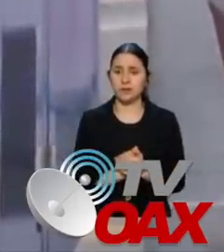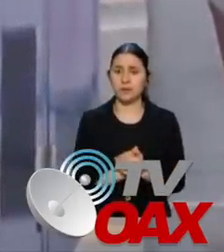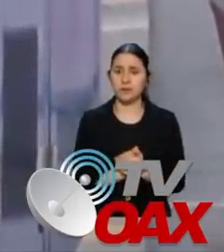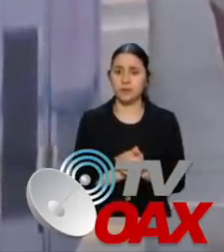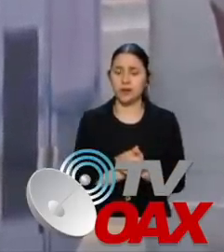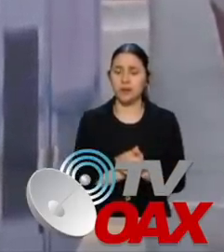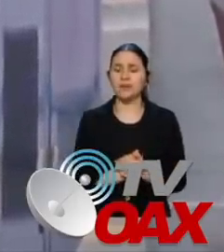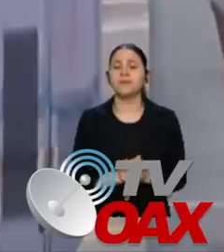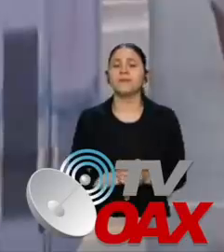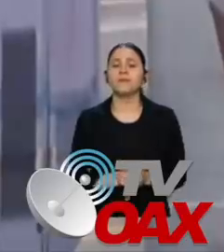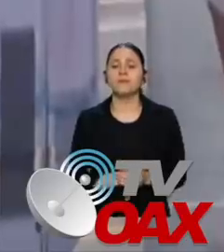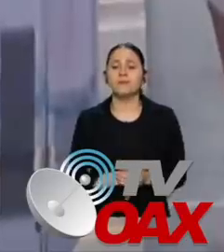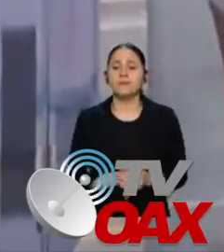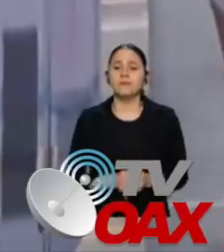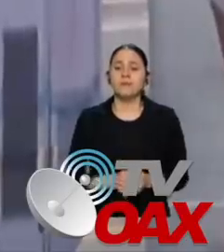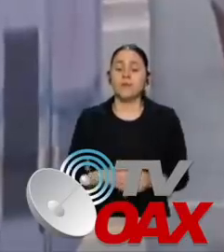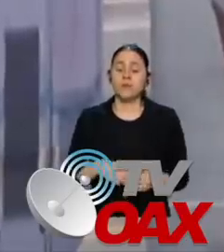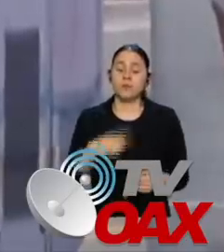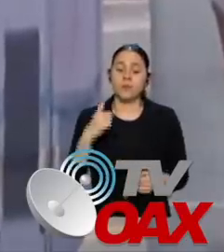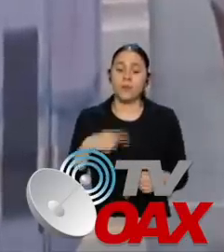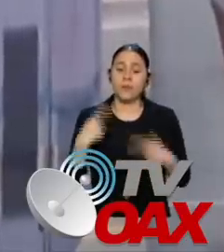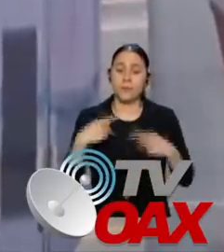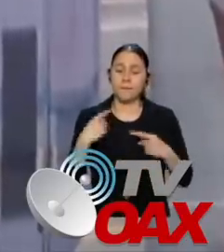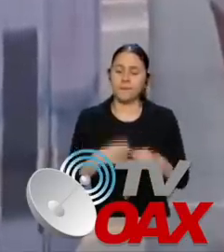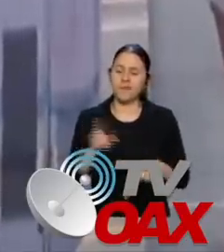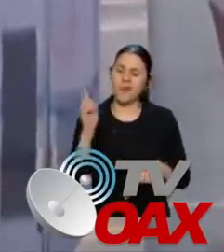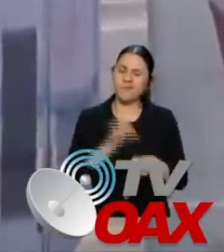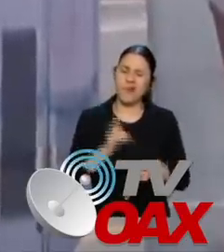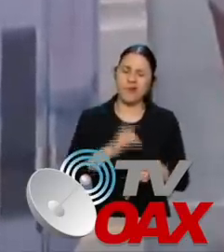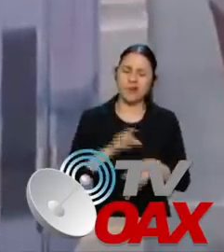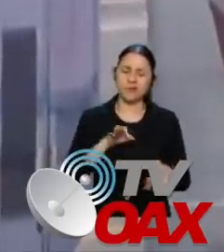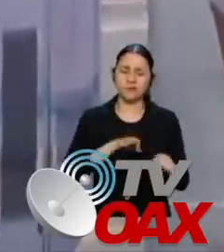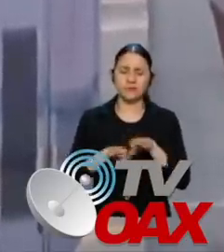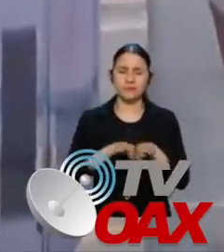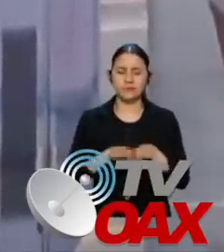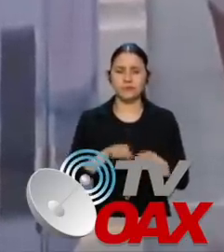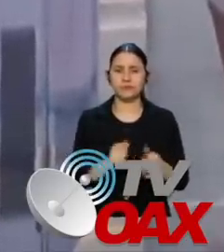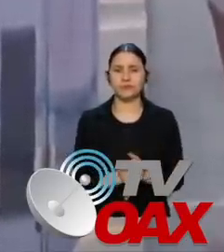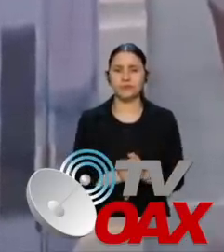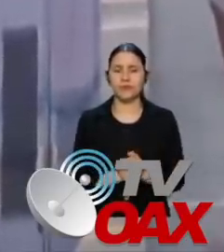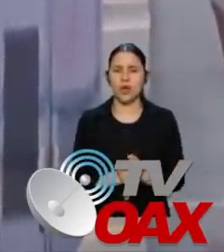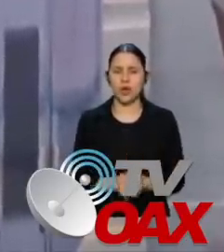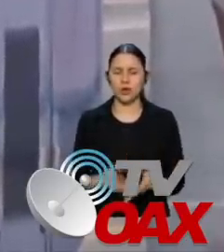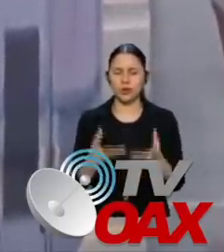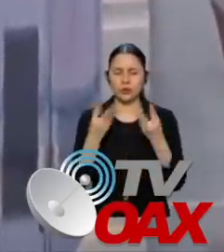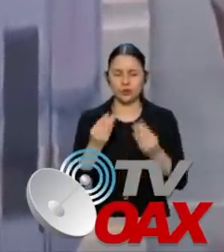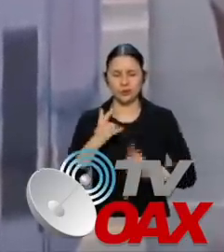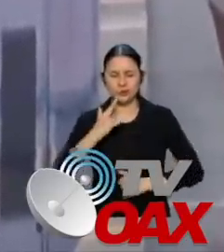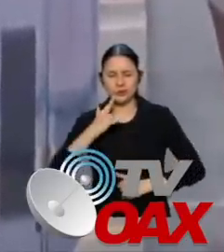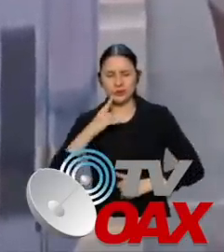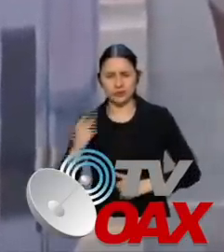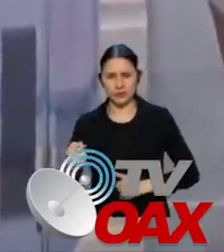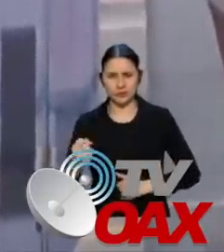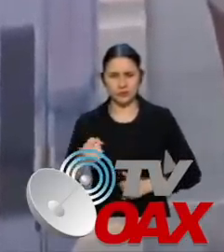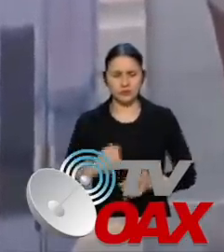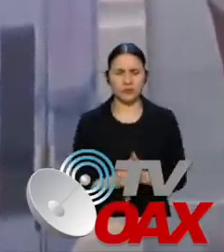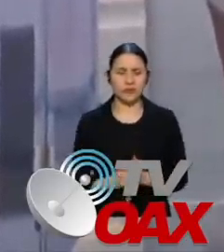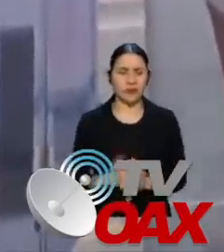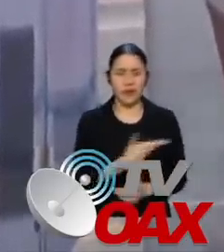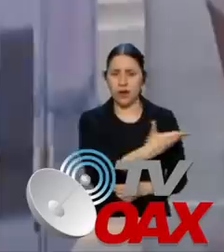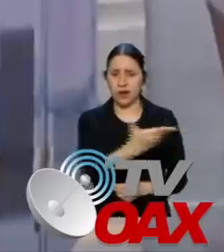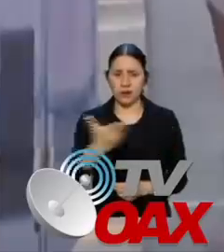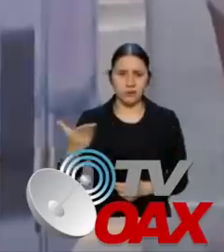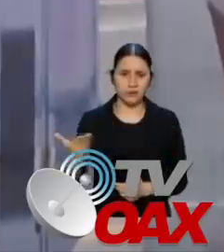persistencia, constancia y mucha, mucha convicción y amor al pueblo al que uno